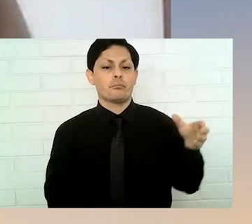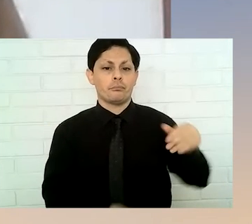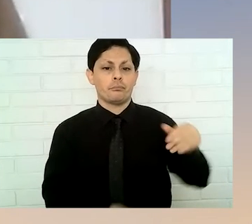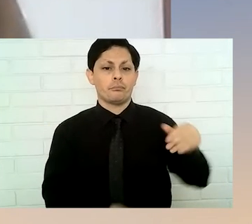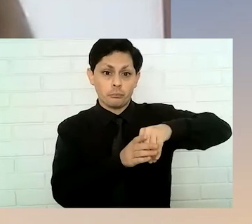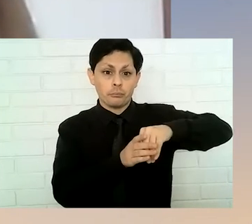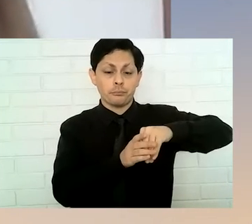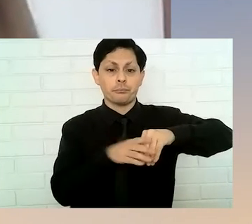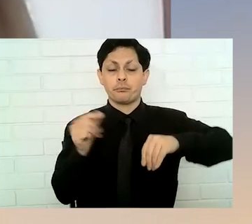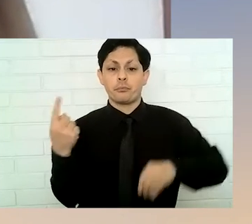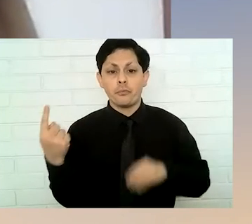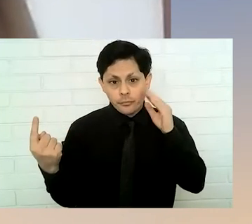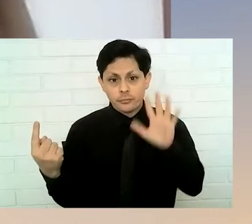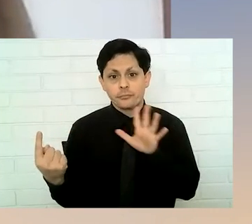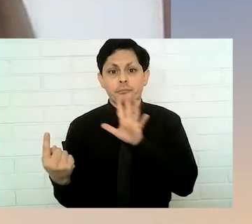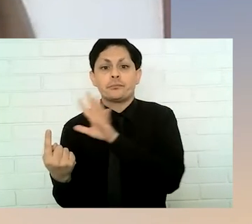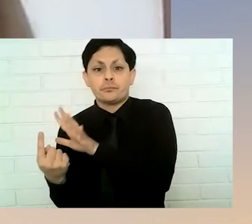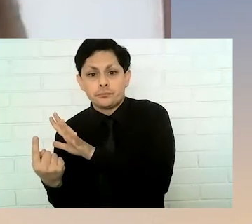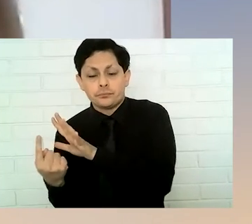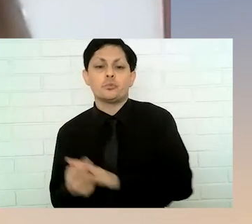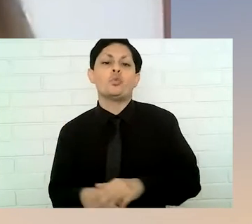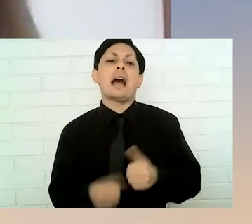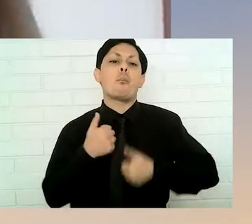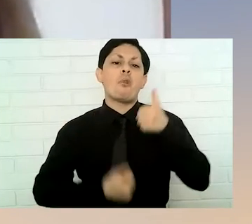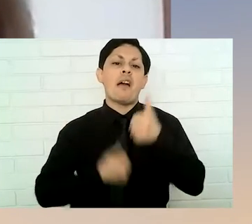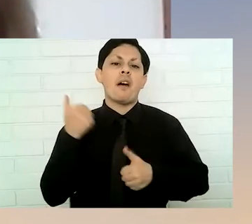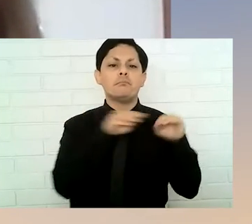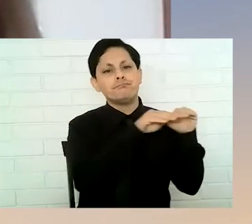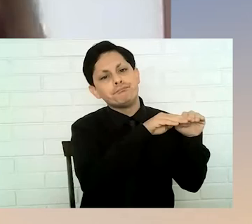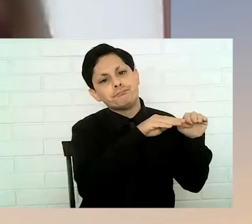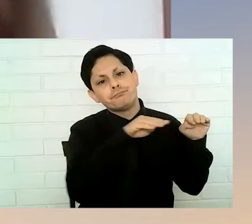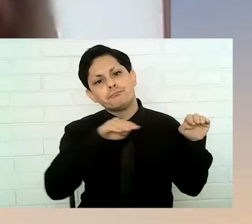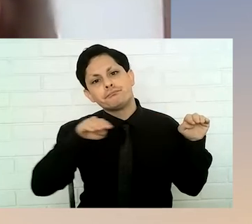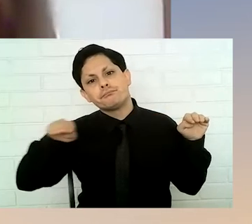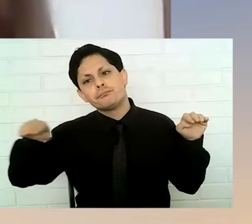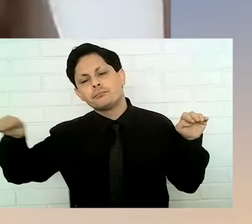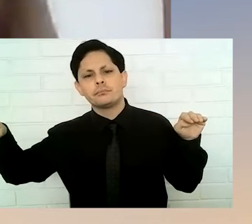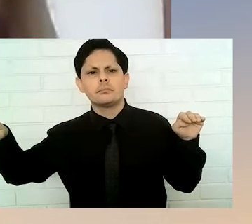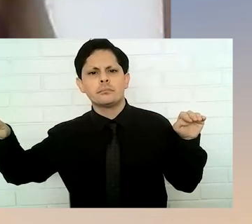de prioritariamente con pruebas estandarizadas, eso yo creo que es nuestro deber,